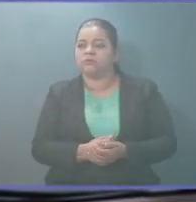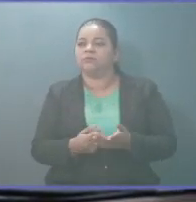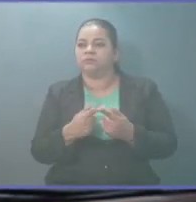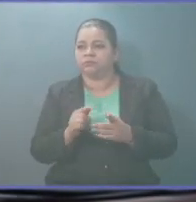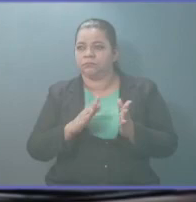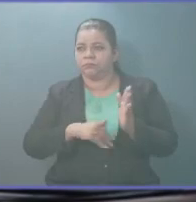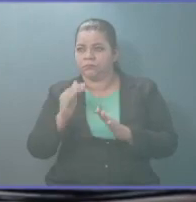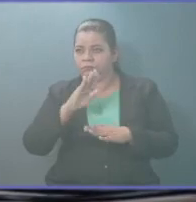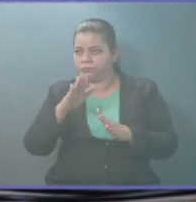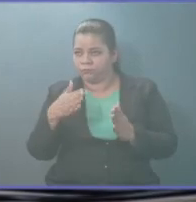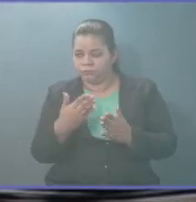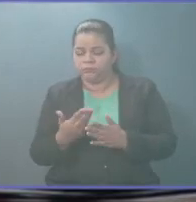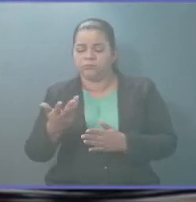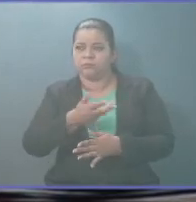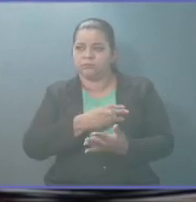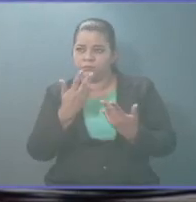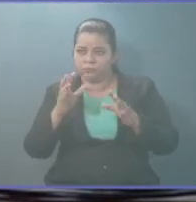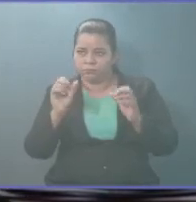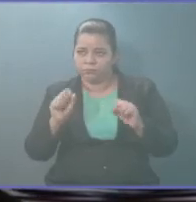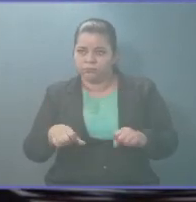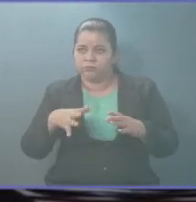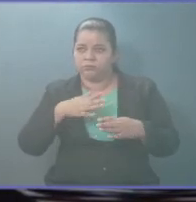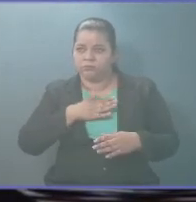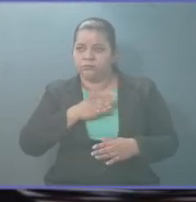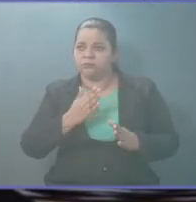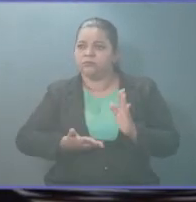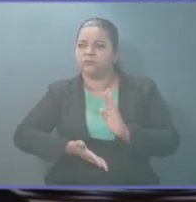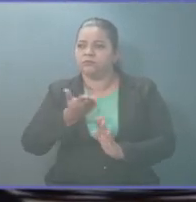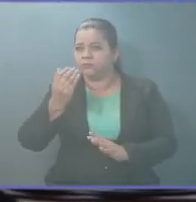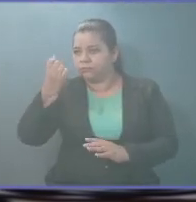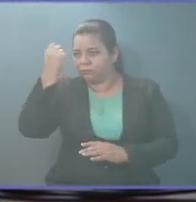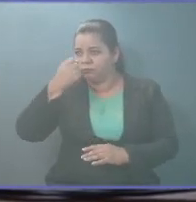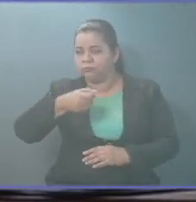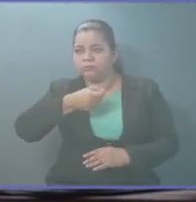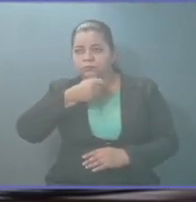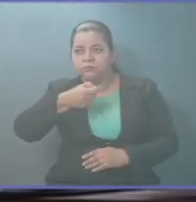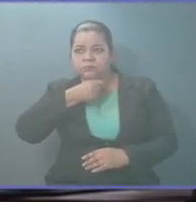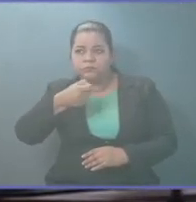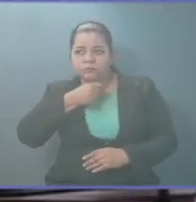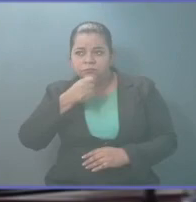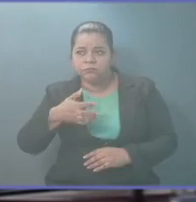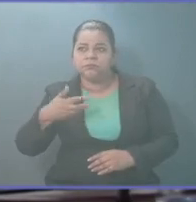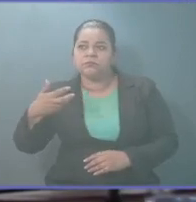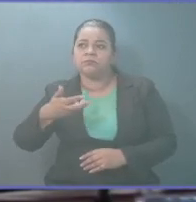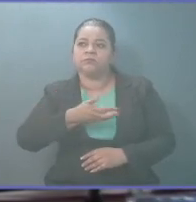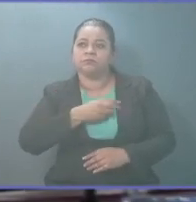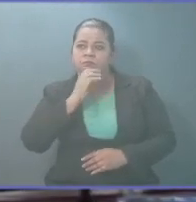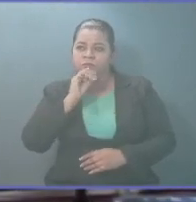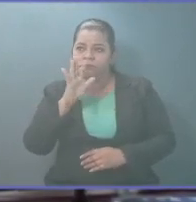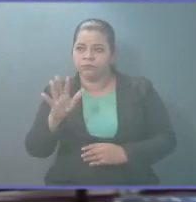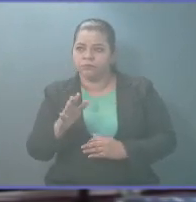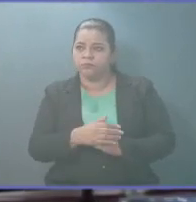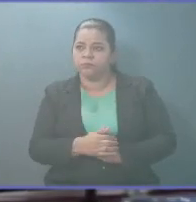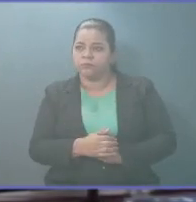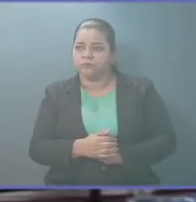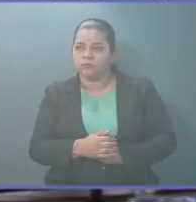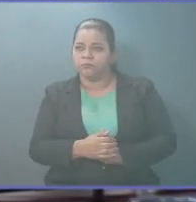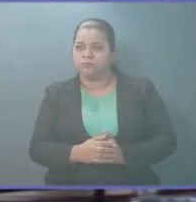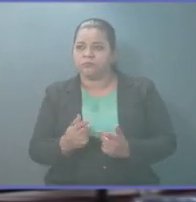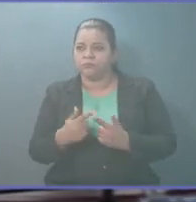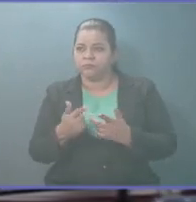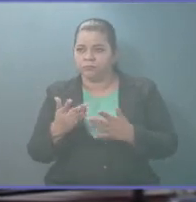Sí, es que no se ve. Por eso, pero que diga Aquí solo sentencia. en la sentencia según las circunstancias del caso.